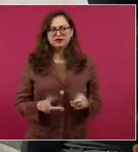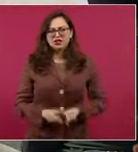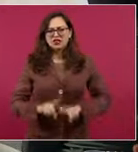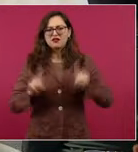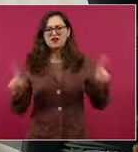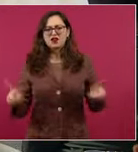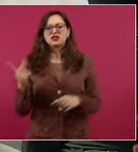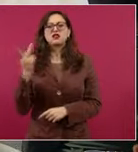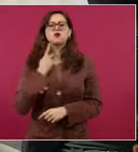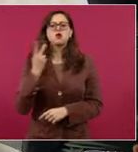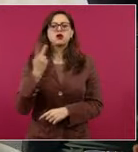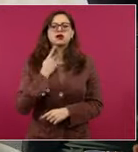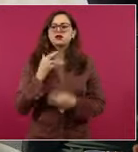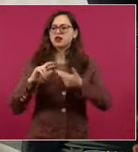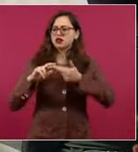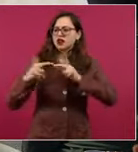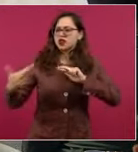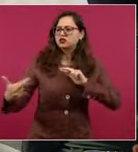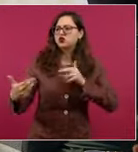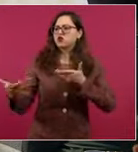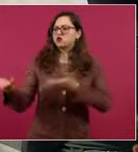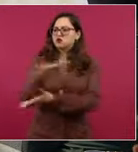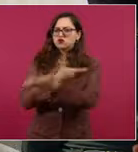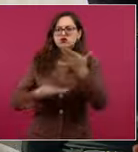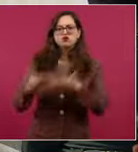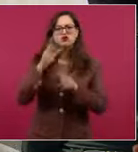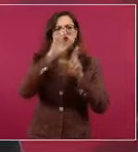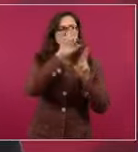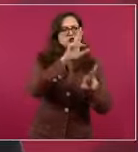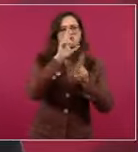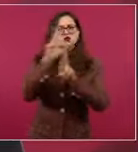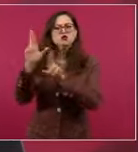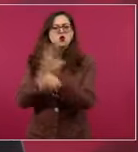una relación de respeto?